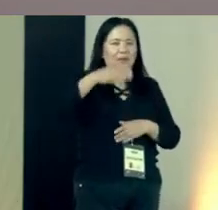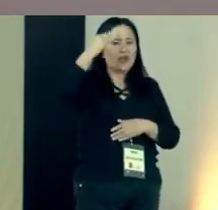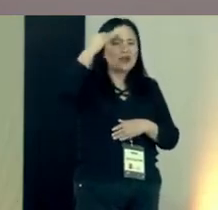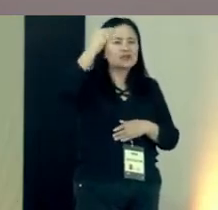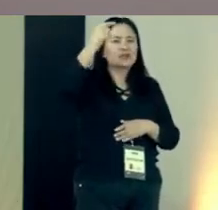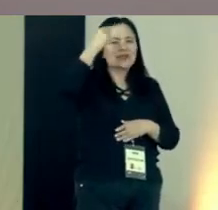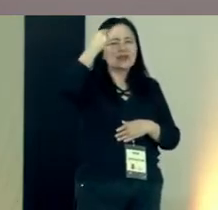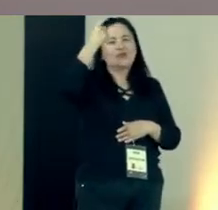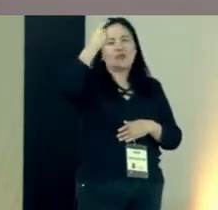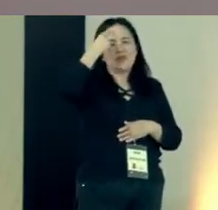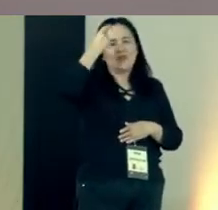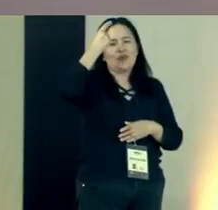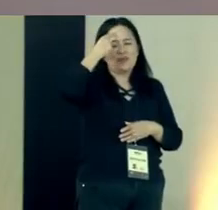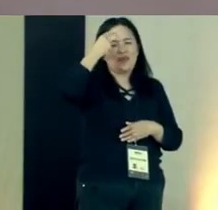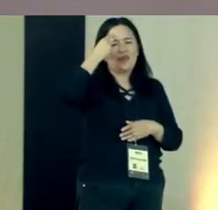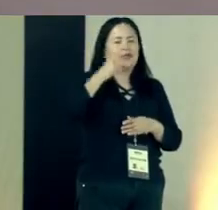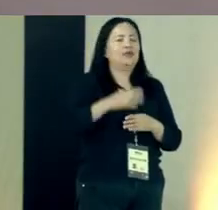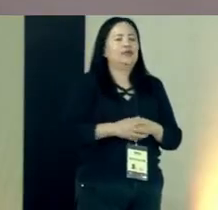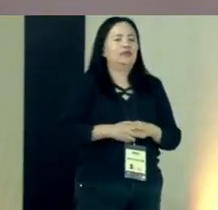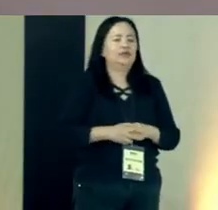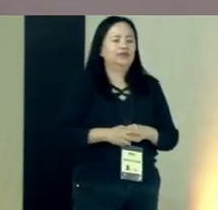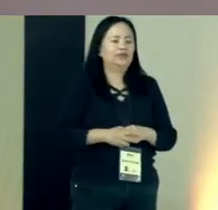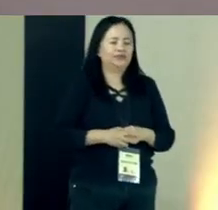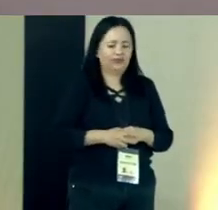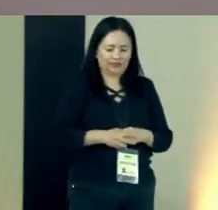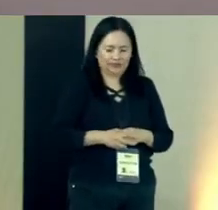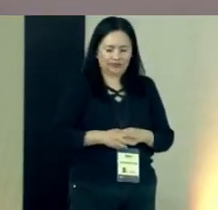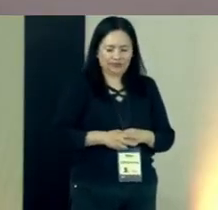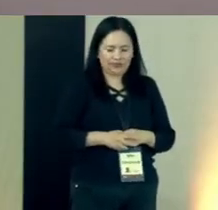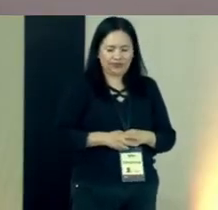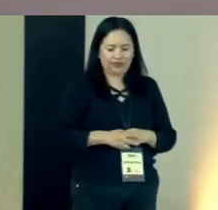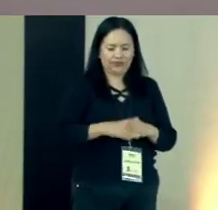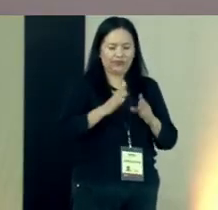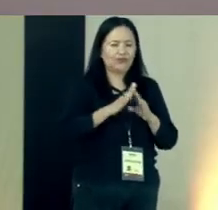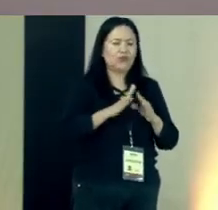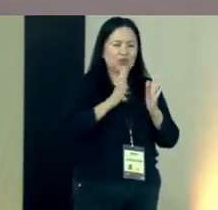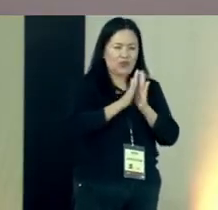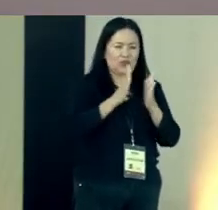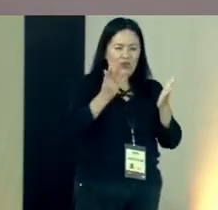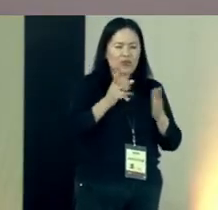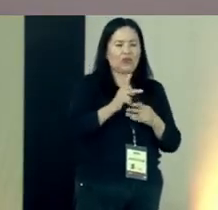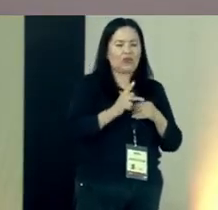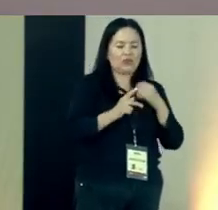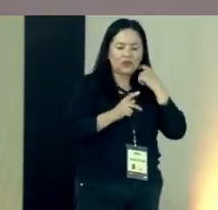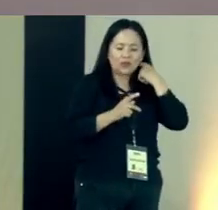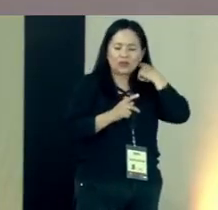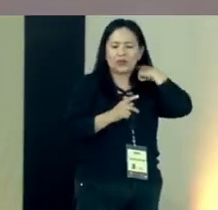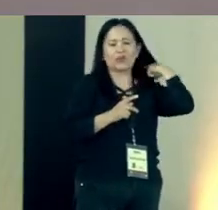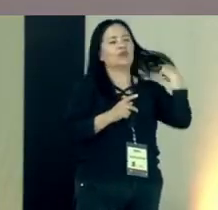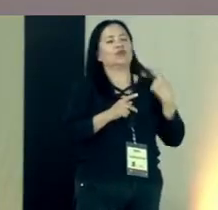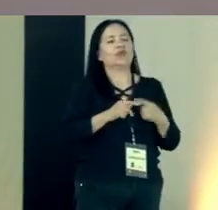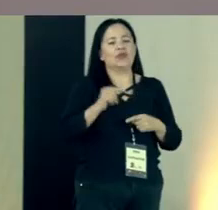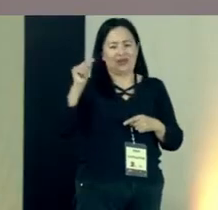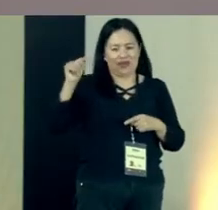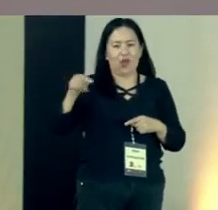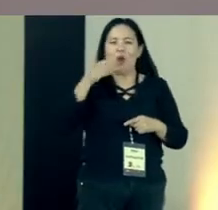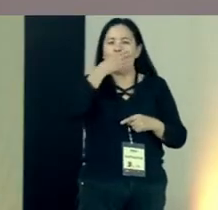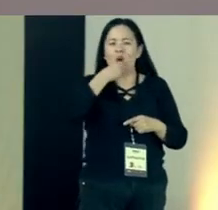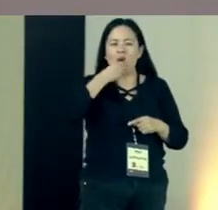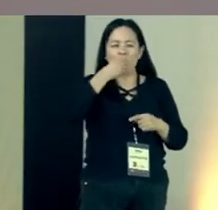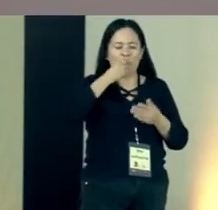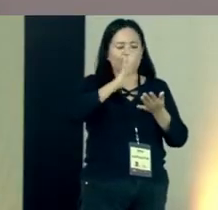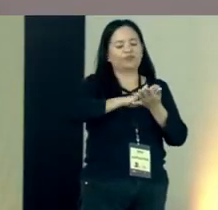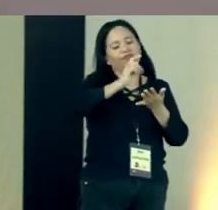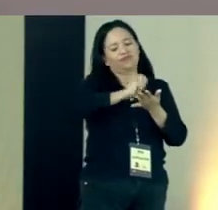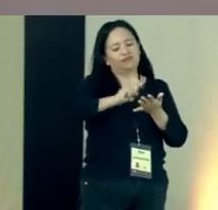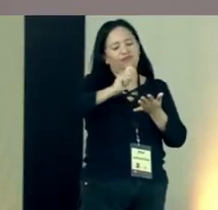cabeza muchos días después, ¿no? De Paula, un párrafo que dice: la literatura de Machado de Assis está poblada